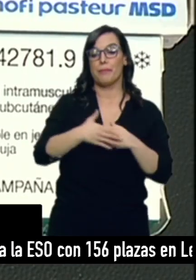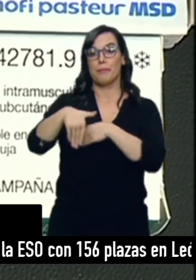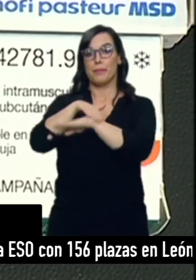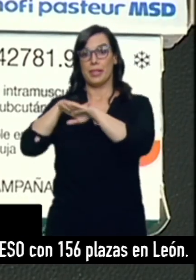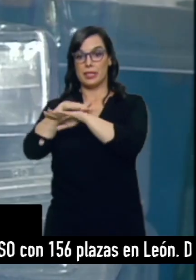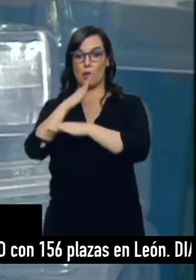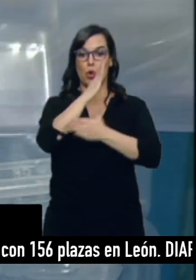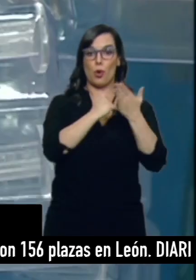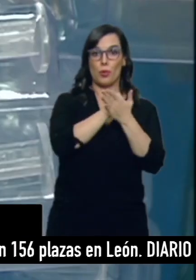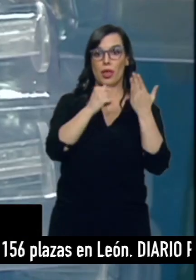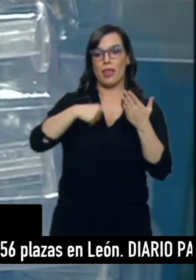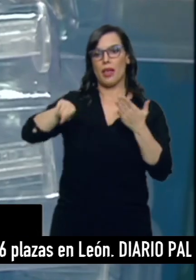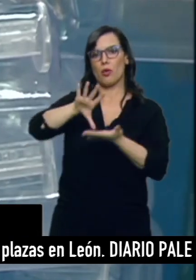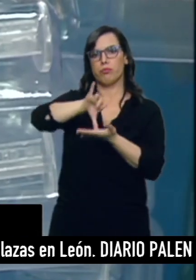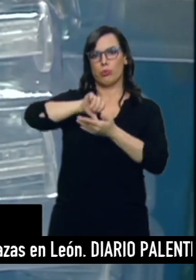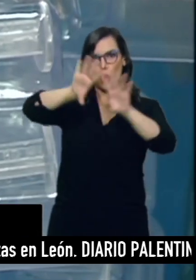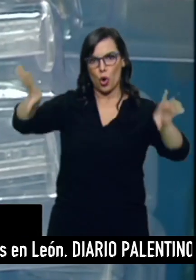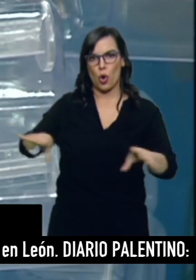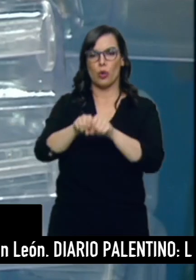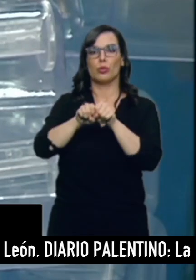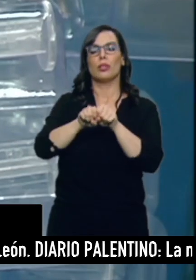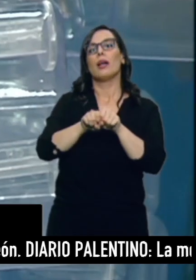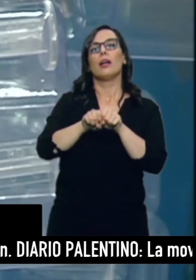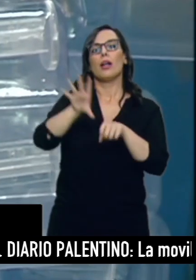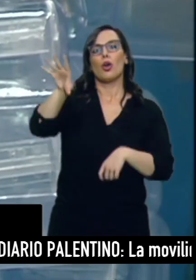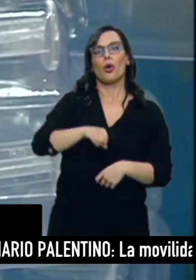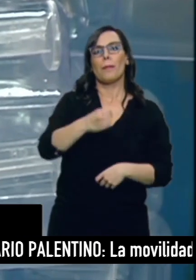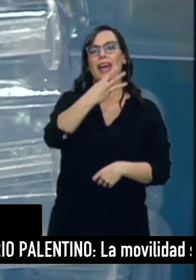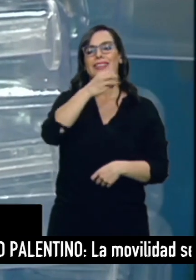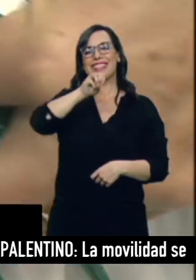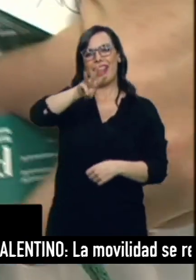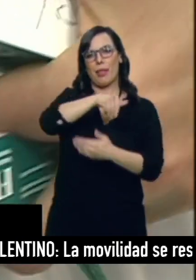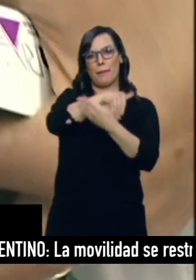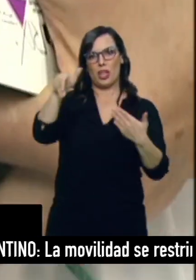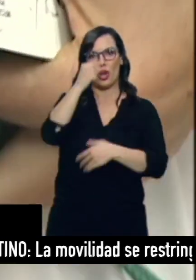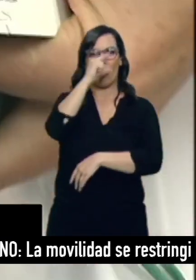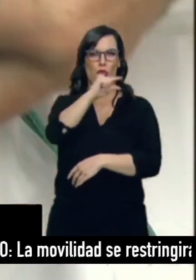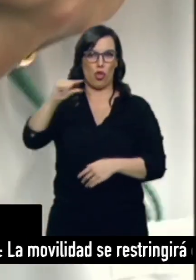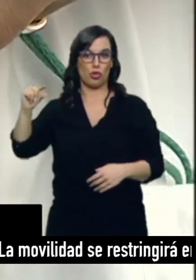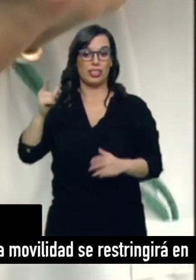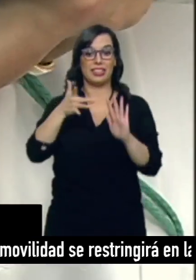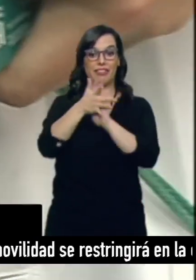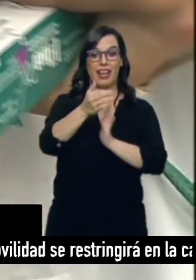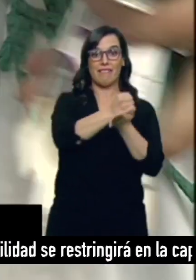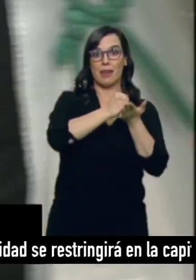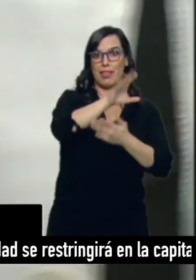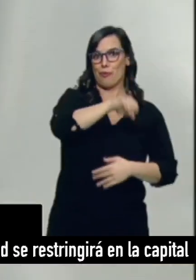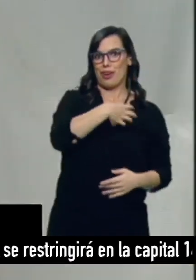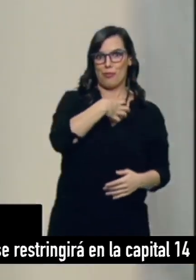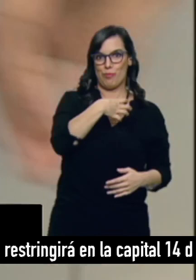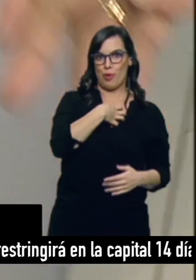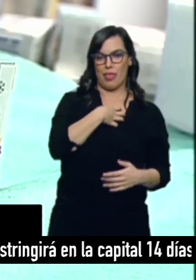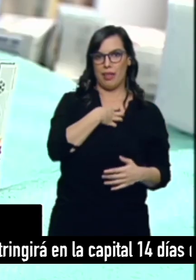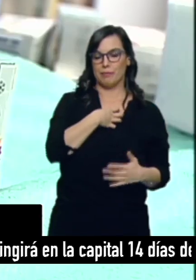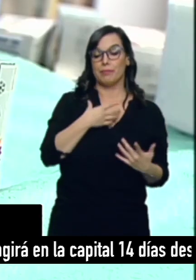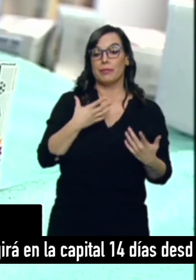autónomas han realizado una compra centralizada de un total de 13 millones de dosis, lo que deja sin opción a las oficinas de farmacia. El Colegio